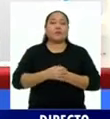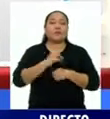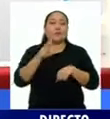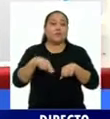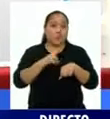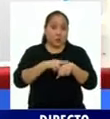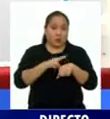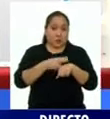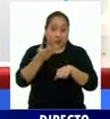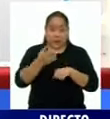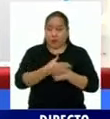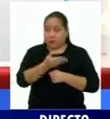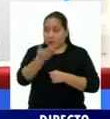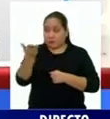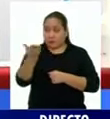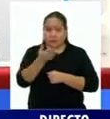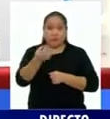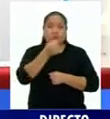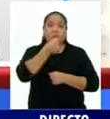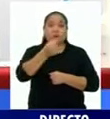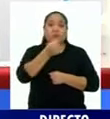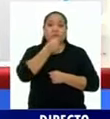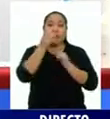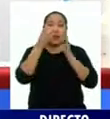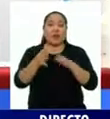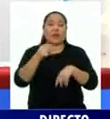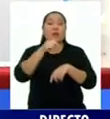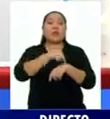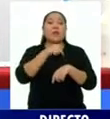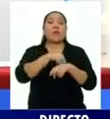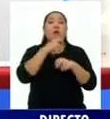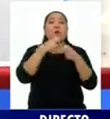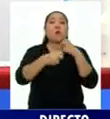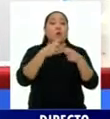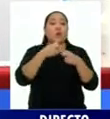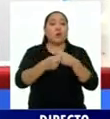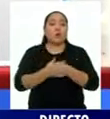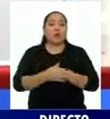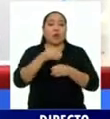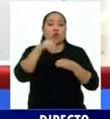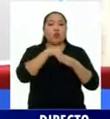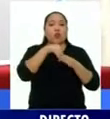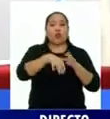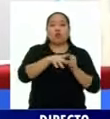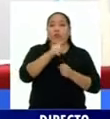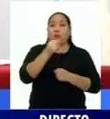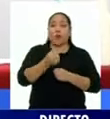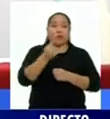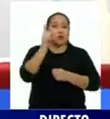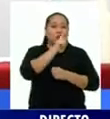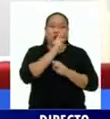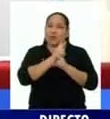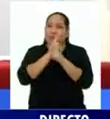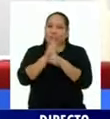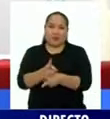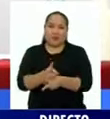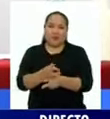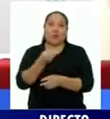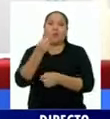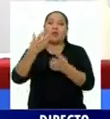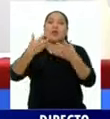Normalmente, señores periodistas, en tiempos de crisis, normalmente los bancos no prestan, porque las empresas